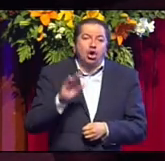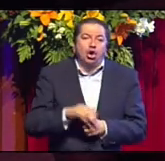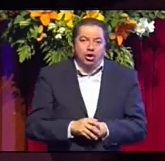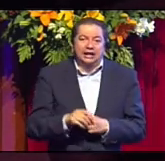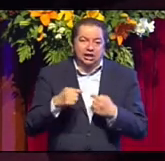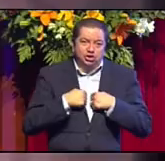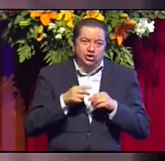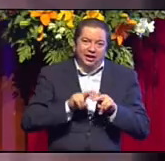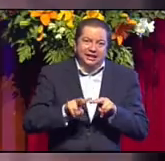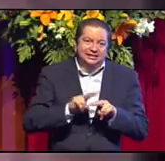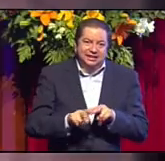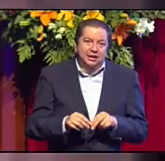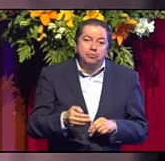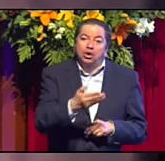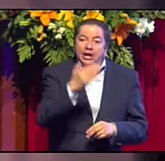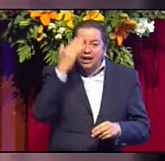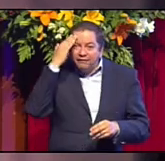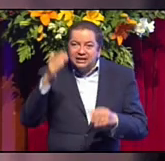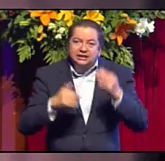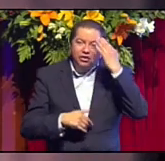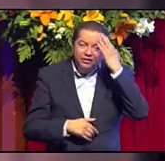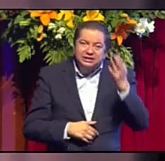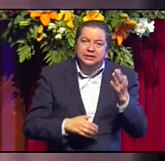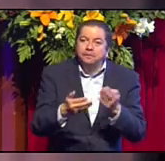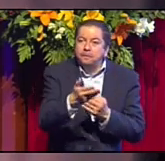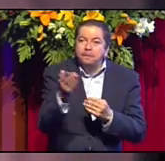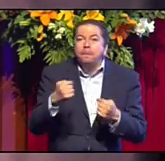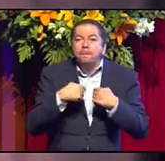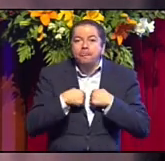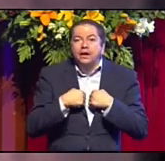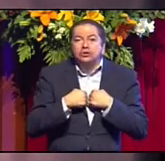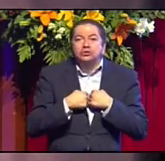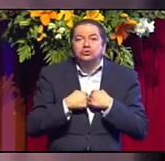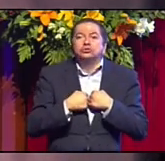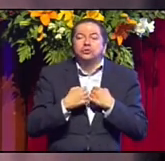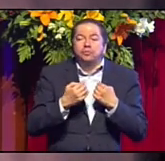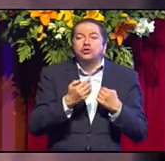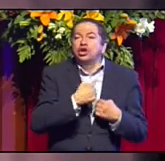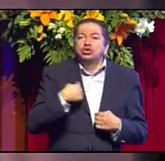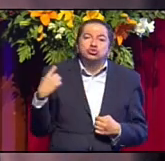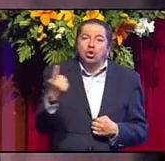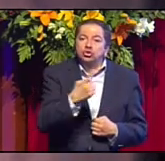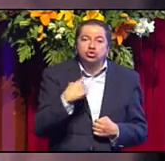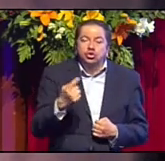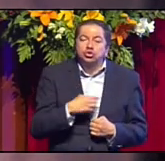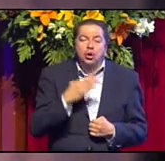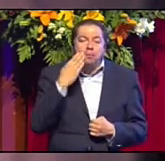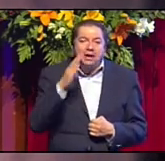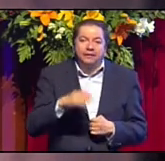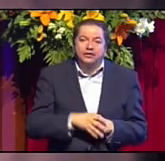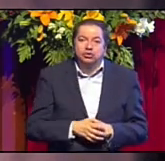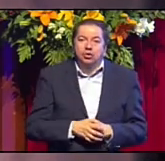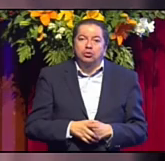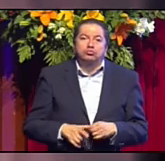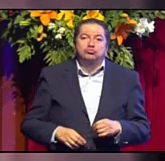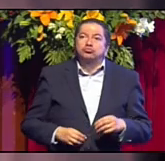si eso ocurre, van a ser nuestros vecinos. Y yo mismo, como vecino en la comuna, que me voy a ver beneficiado. La instalación de cámaras de